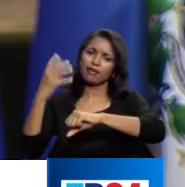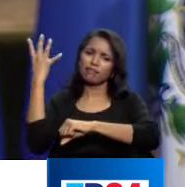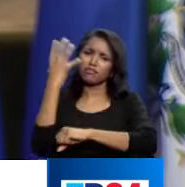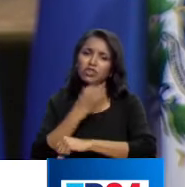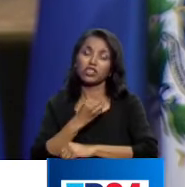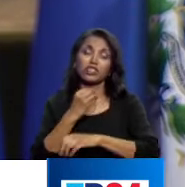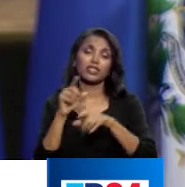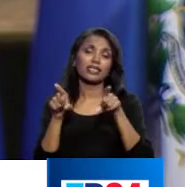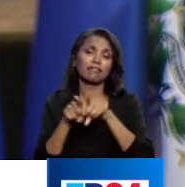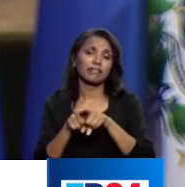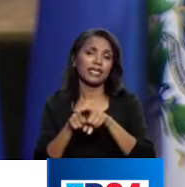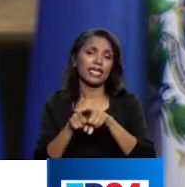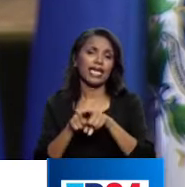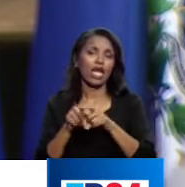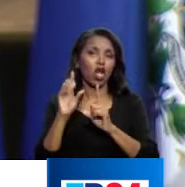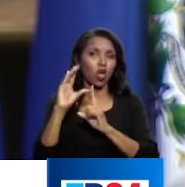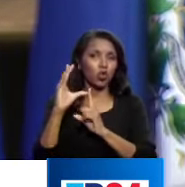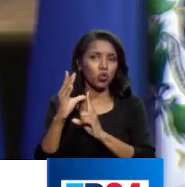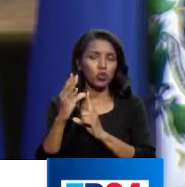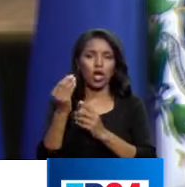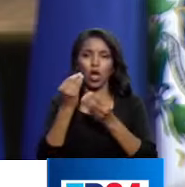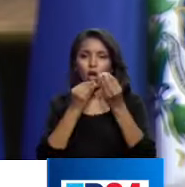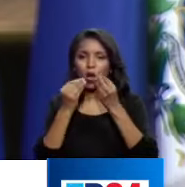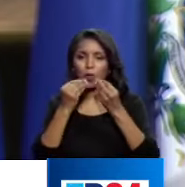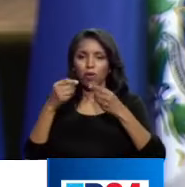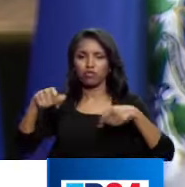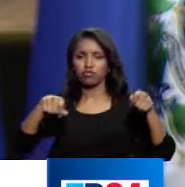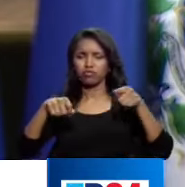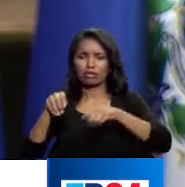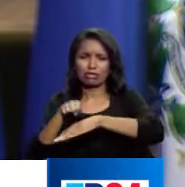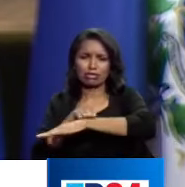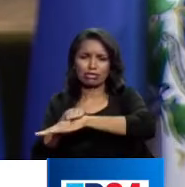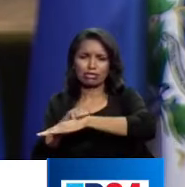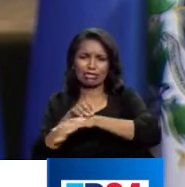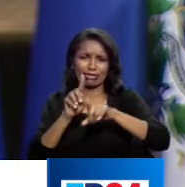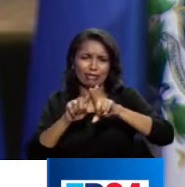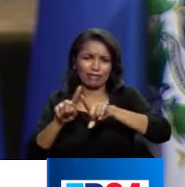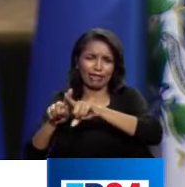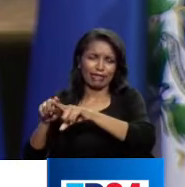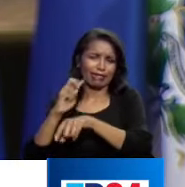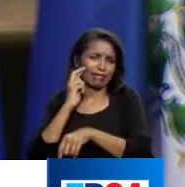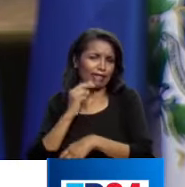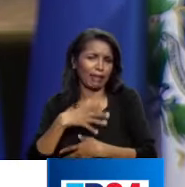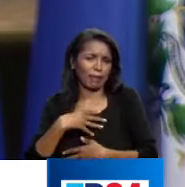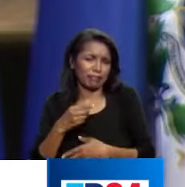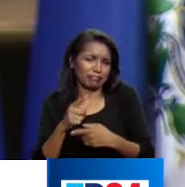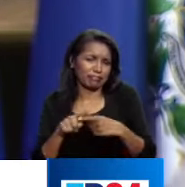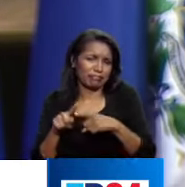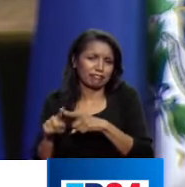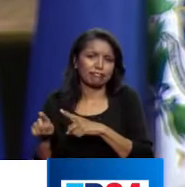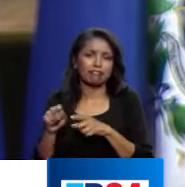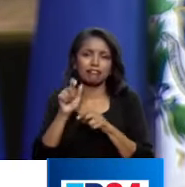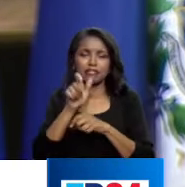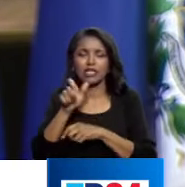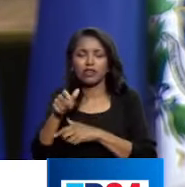una diversidad, cultura, comida, etnias. Tenemos gente buena y trabajadora